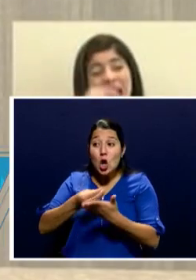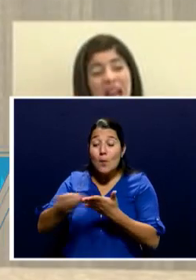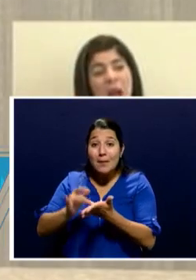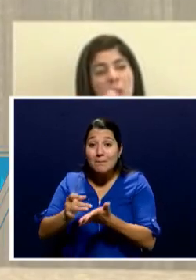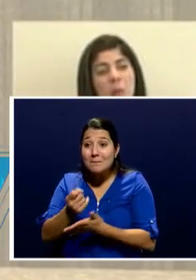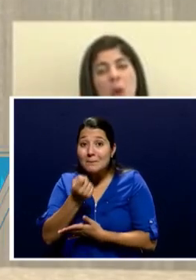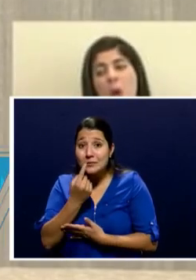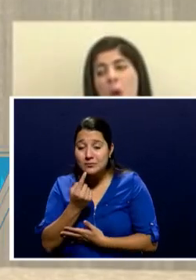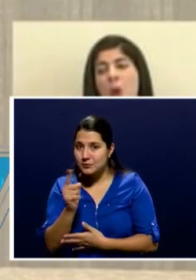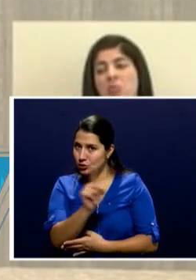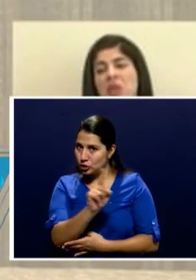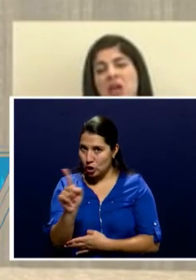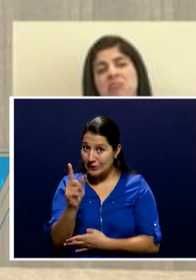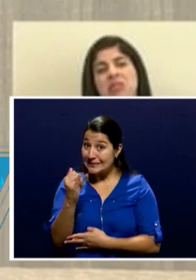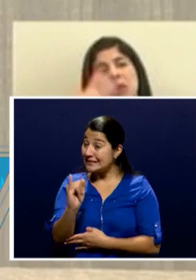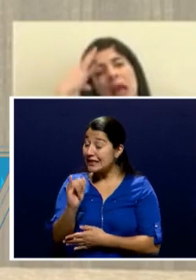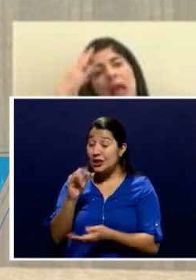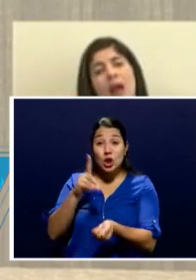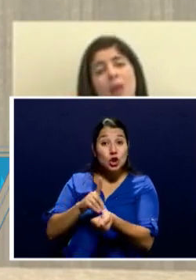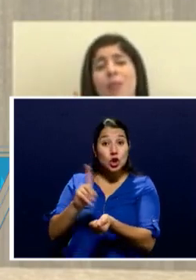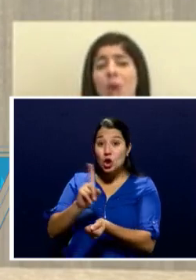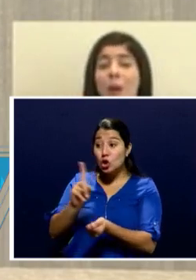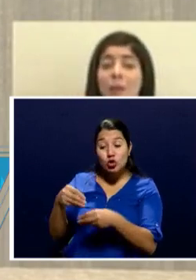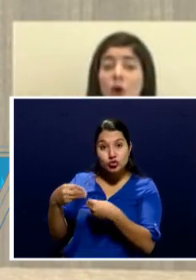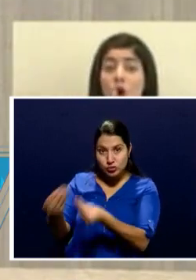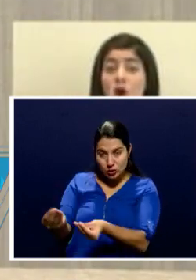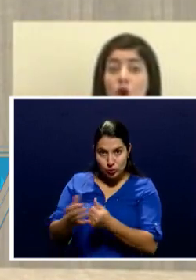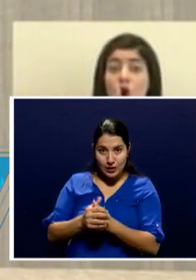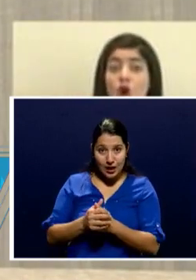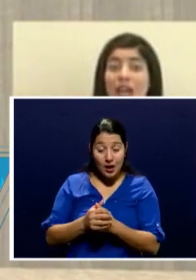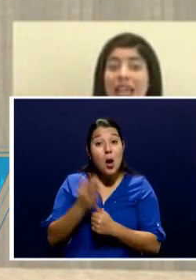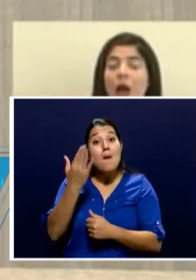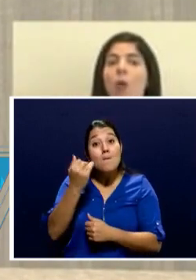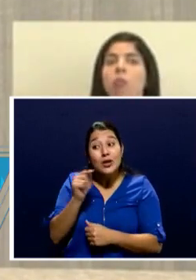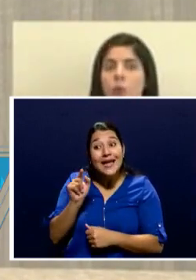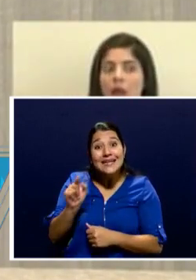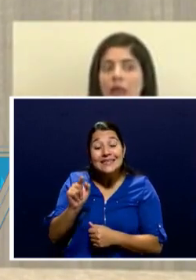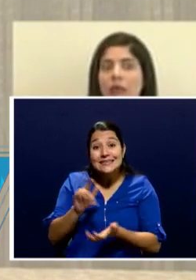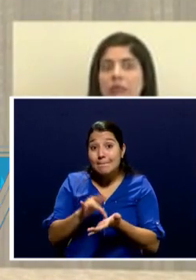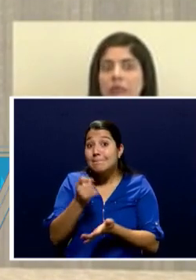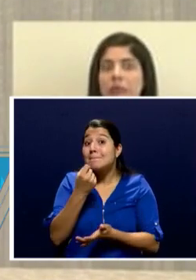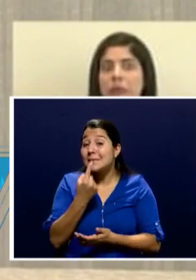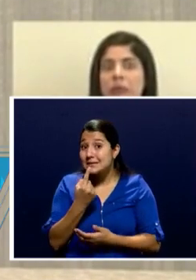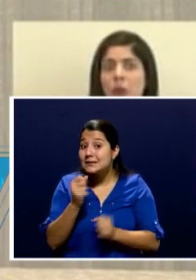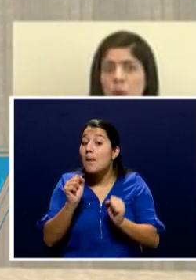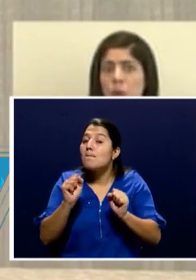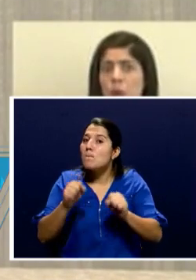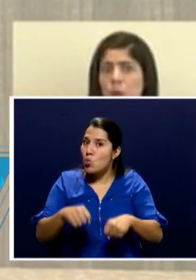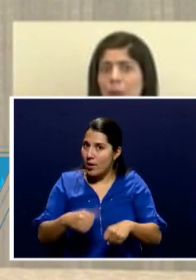microorganismo, porque en el caso, por ejemplo, de la cloroquina puede tener efectos secundarios muy importantes